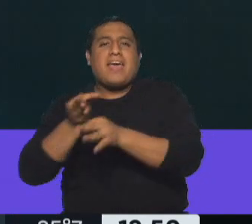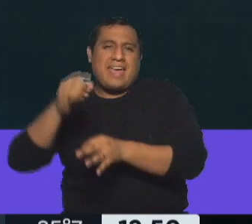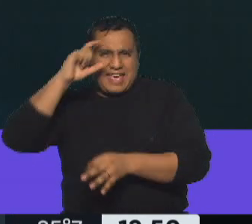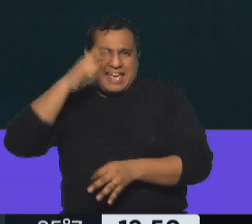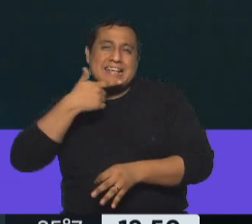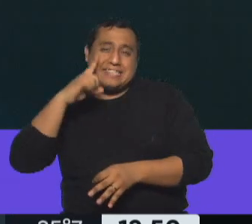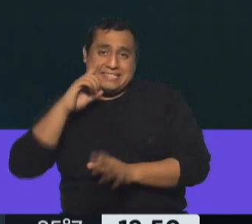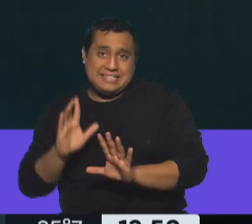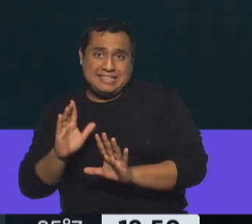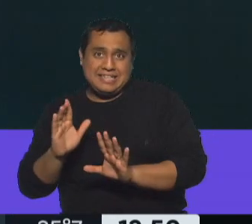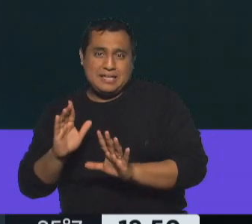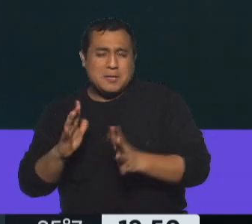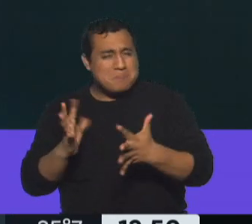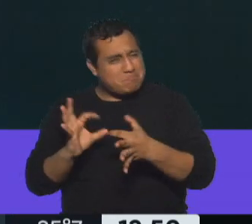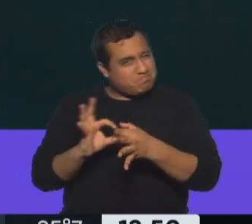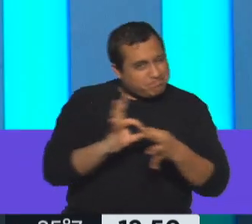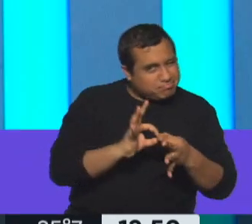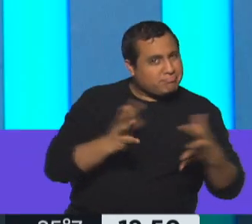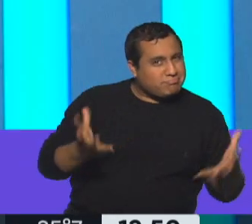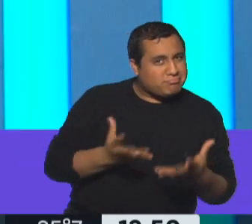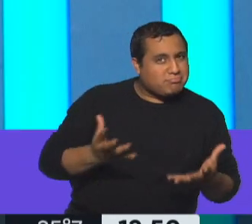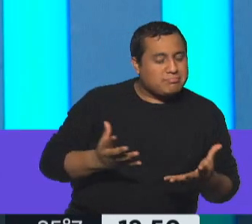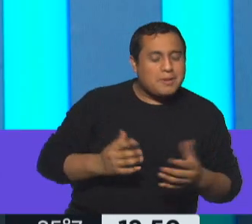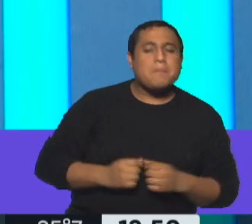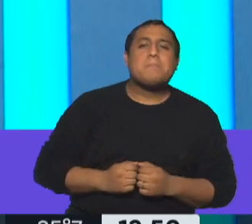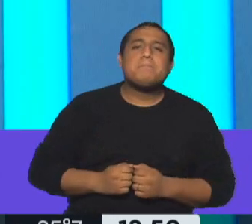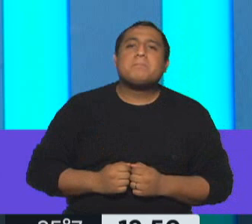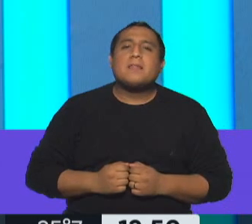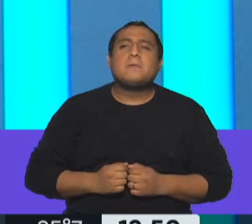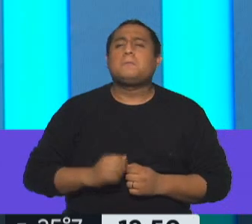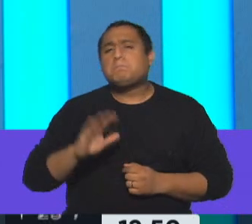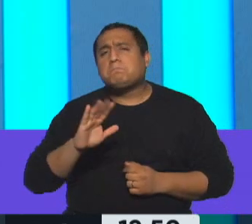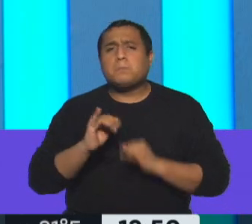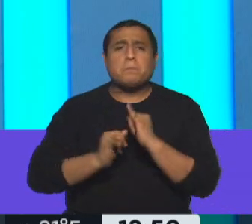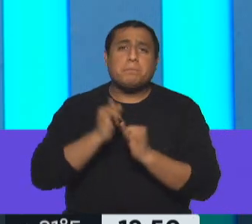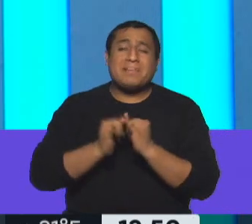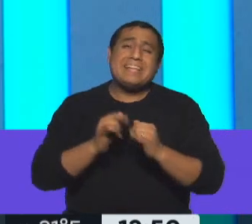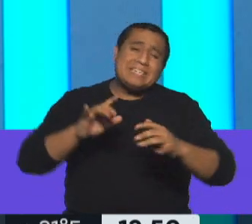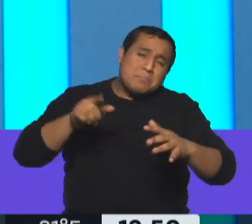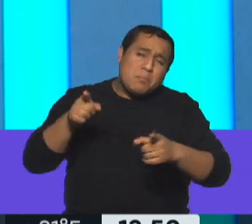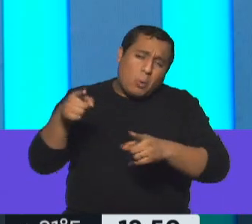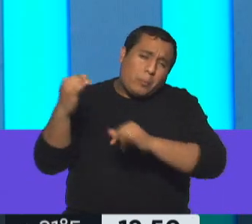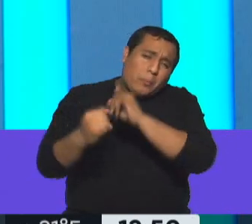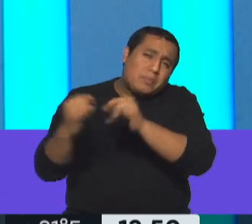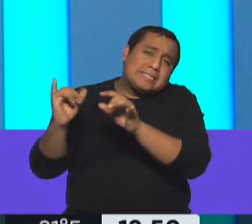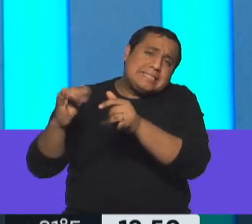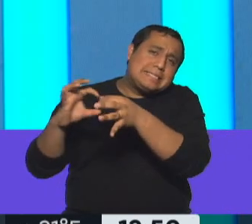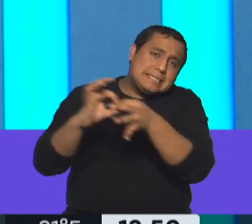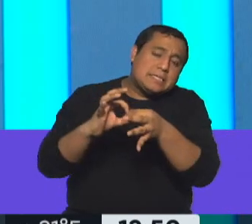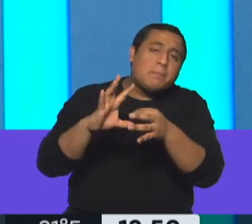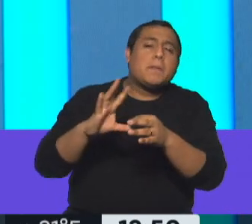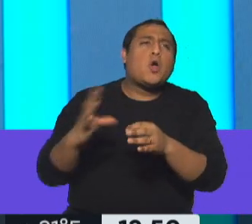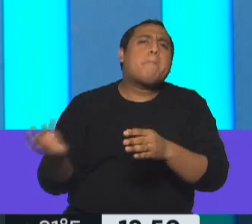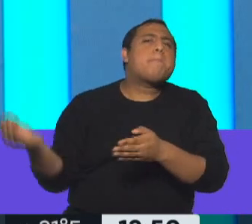caso algo de eso hay también no tiene que ver en parte con tiene que ver con lo que vos estás señalando y tiene que ver también con